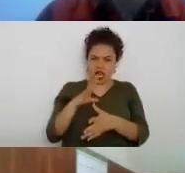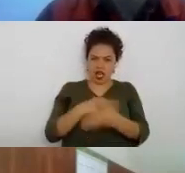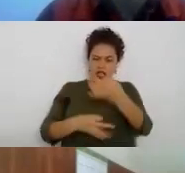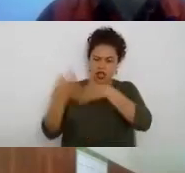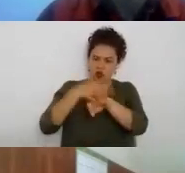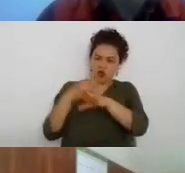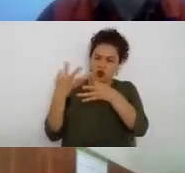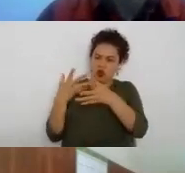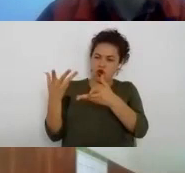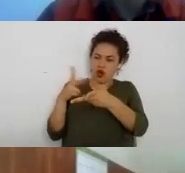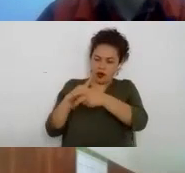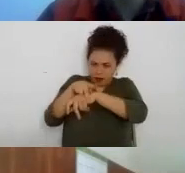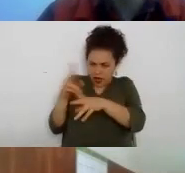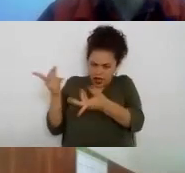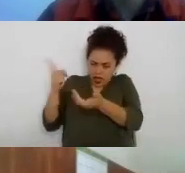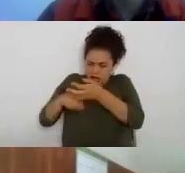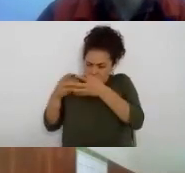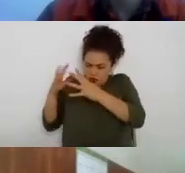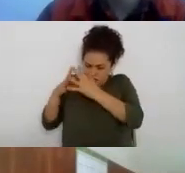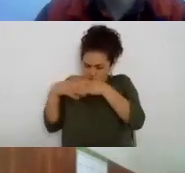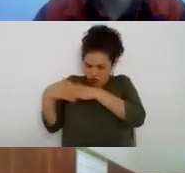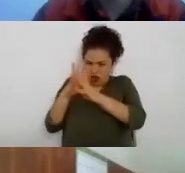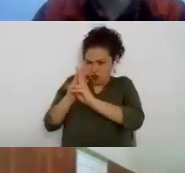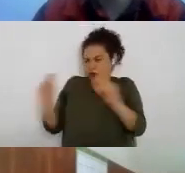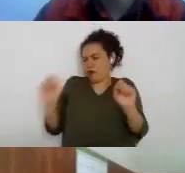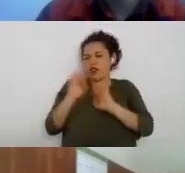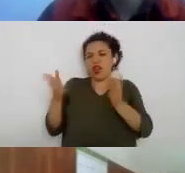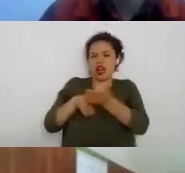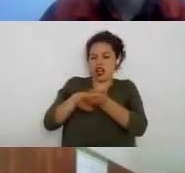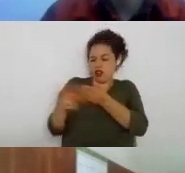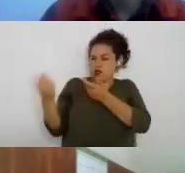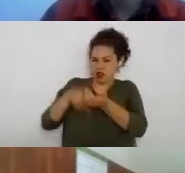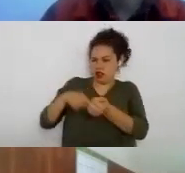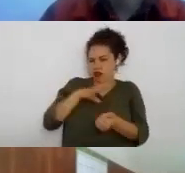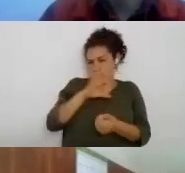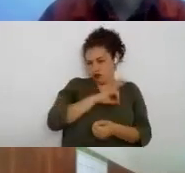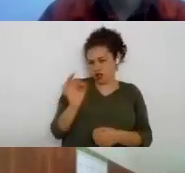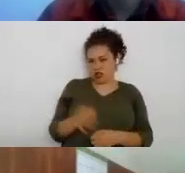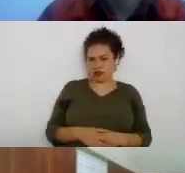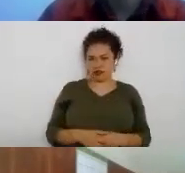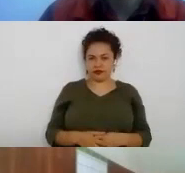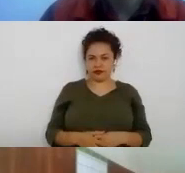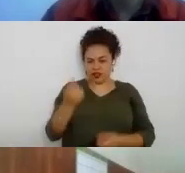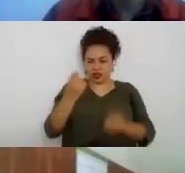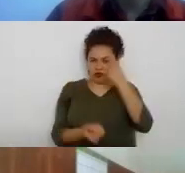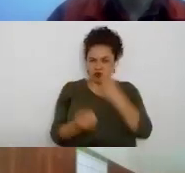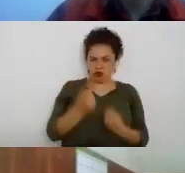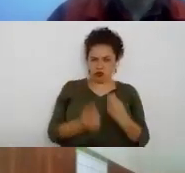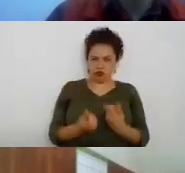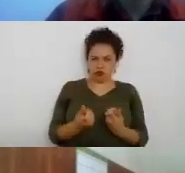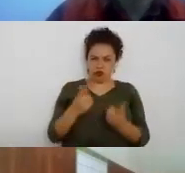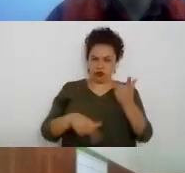tejido. Por eso es que se puede presentar ese color negro, como carbón, en algunos casos.